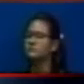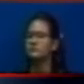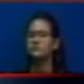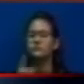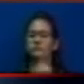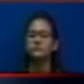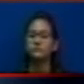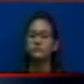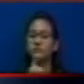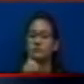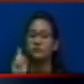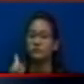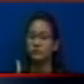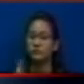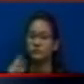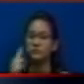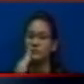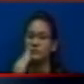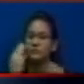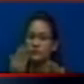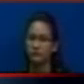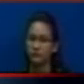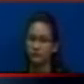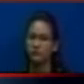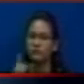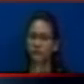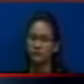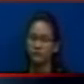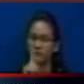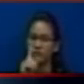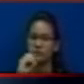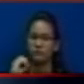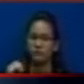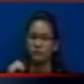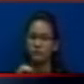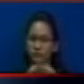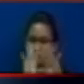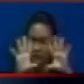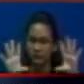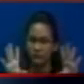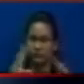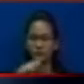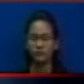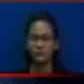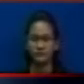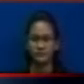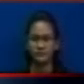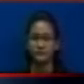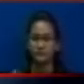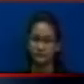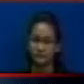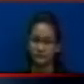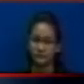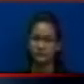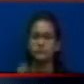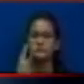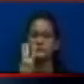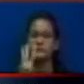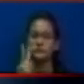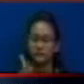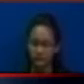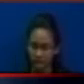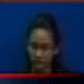al 1 de mayo, 10 de la mañana. Al día de hoy tenemos 3 personas